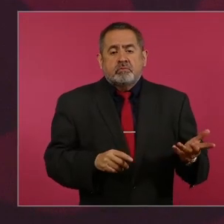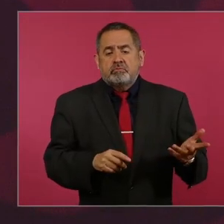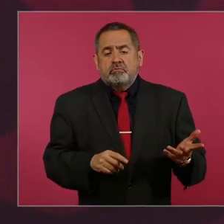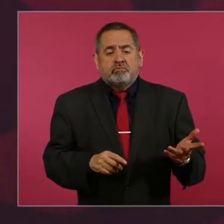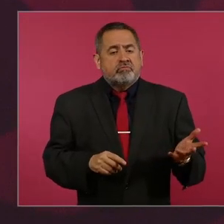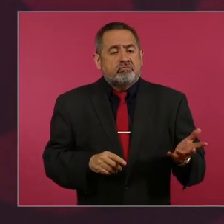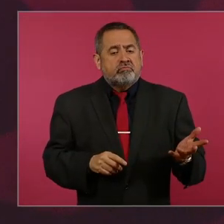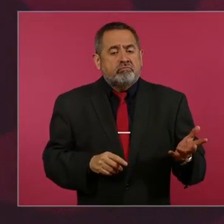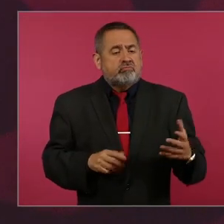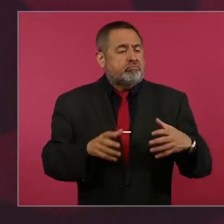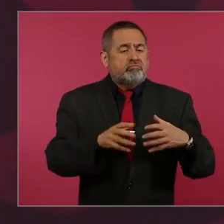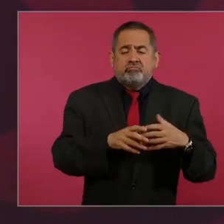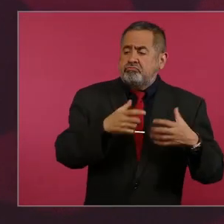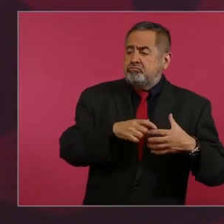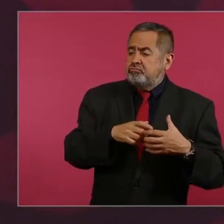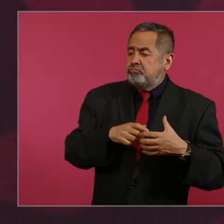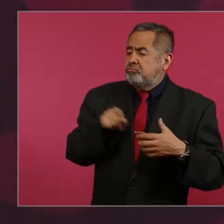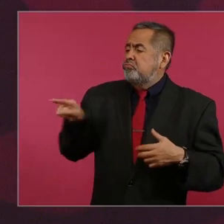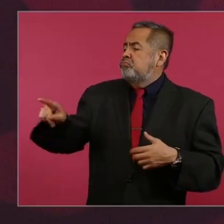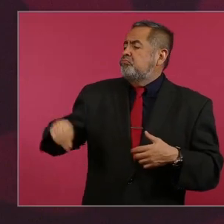a culpar a otros.